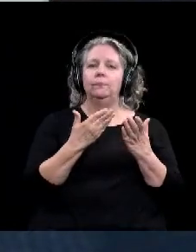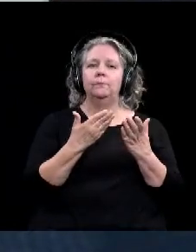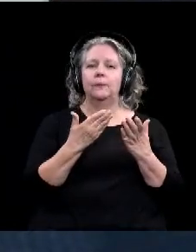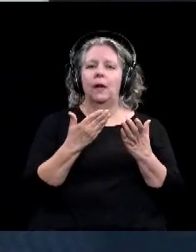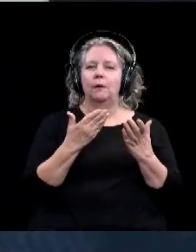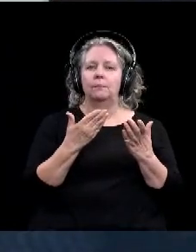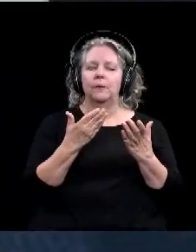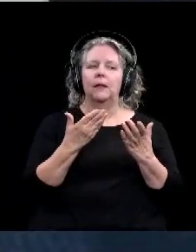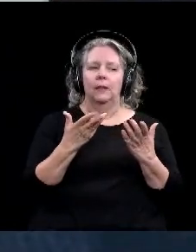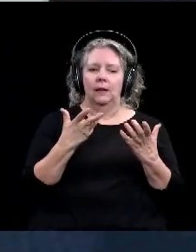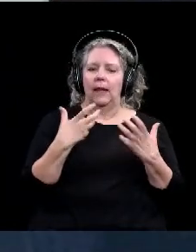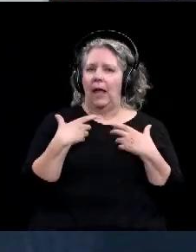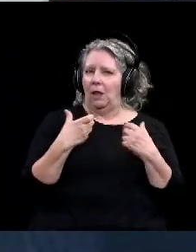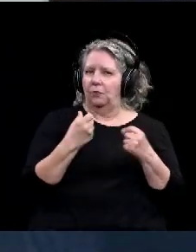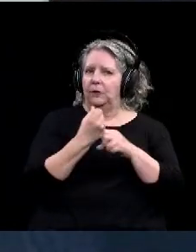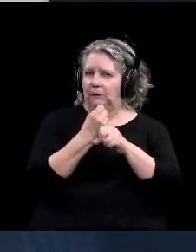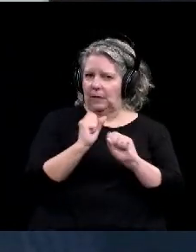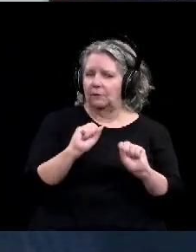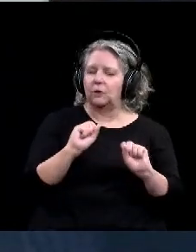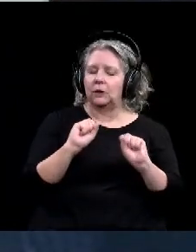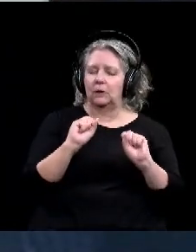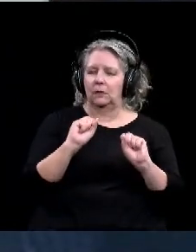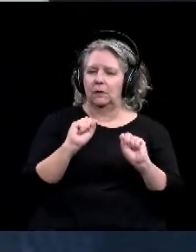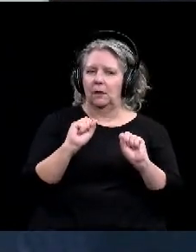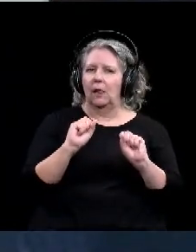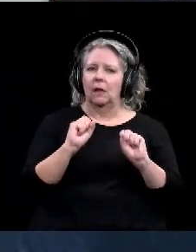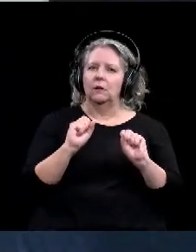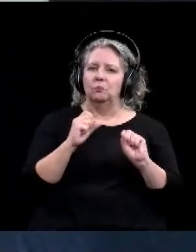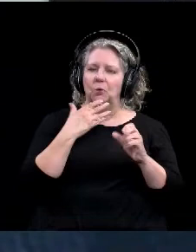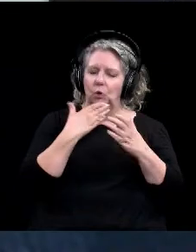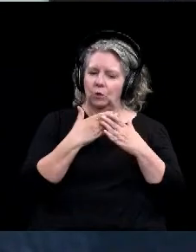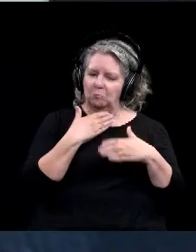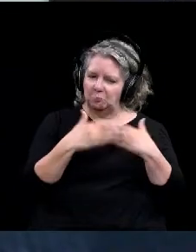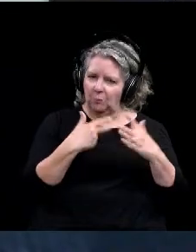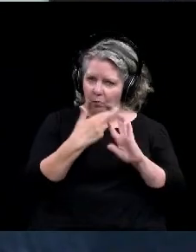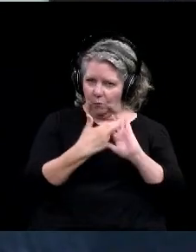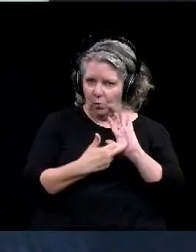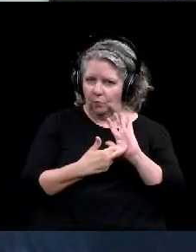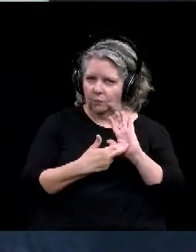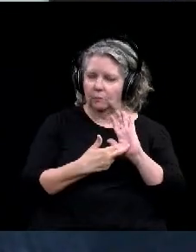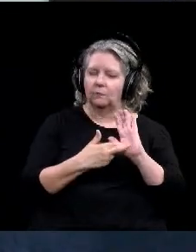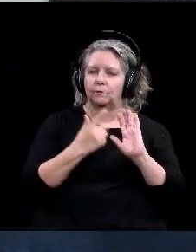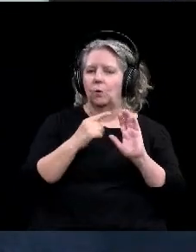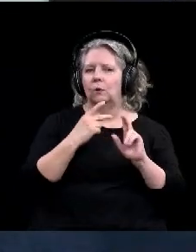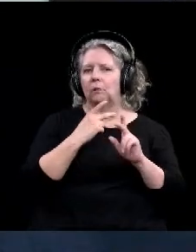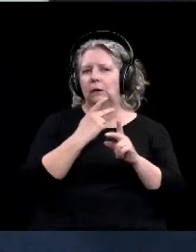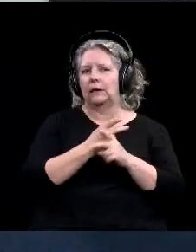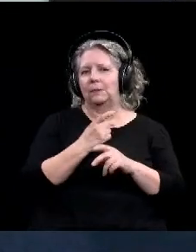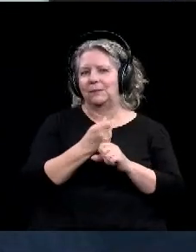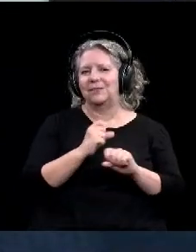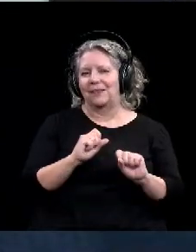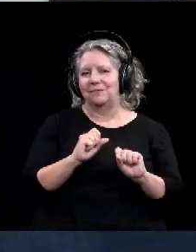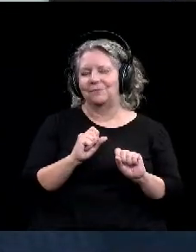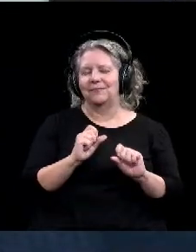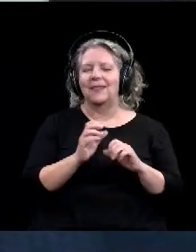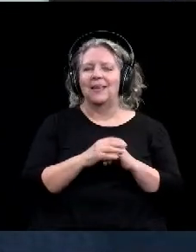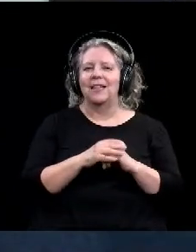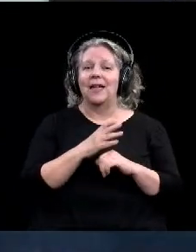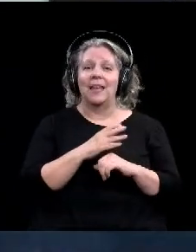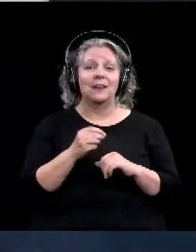y gracias a las personas que están continuando de hacer eso para que nos mantengan a salvo